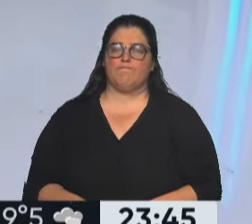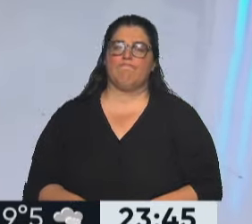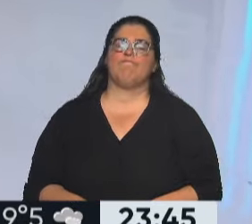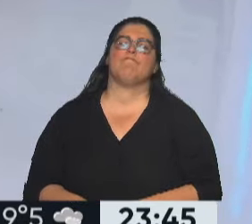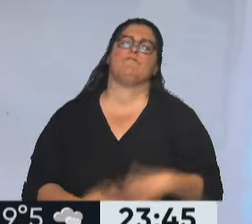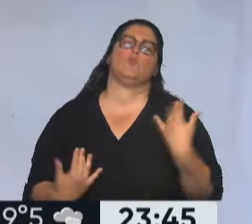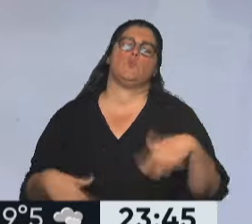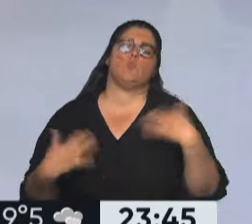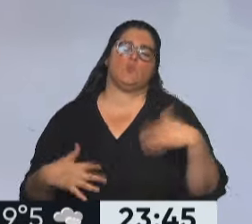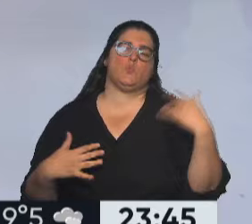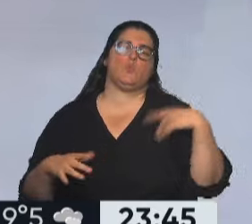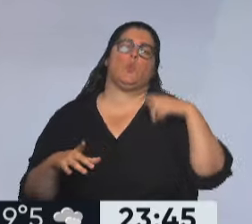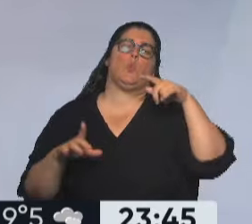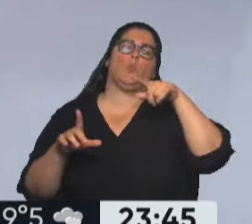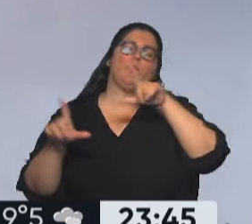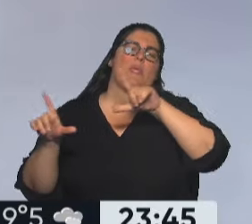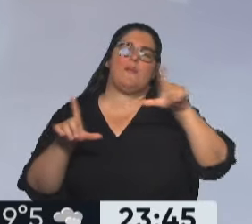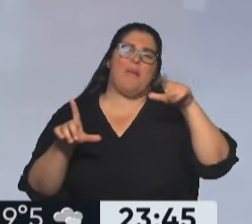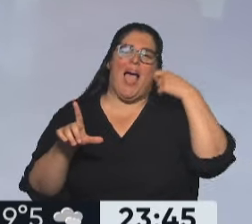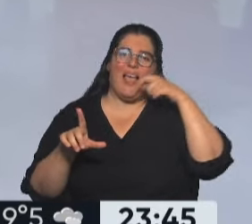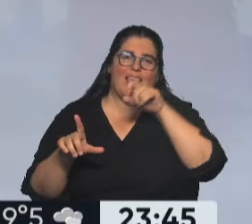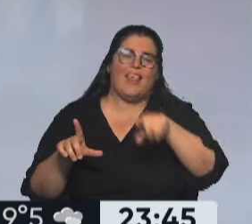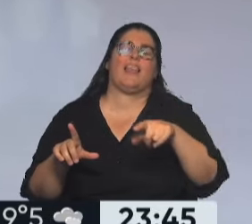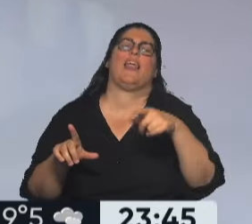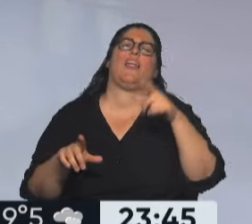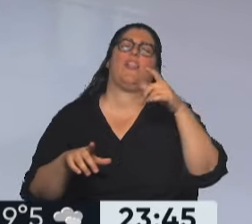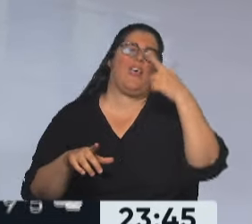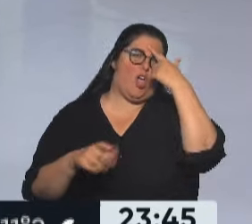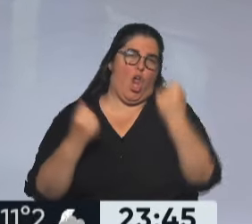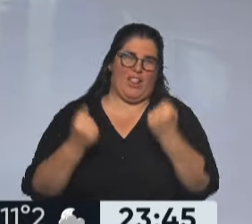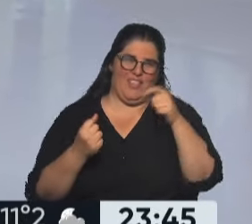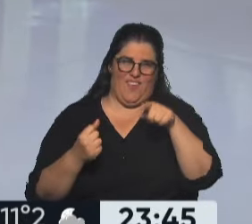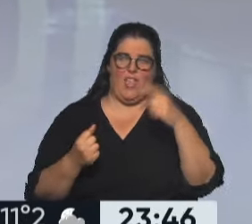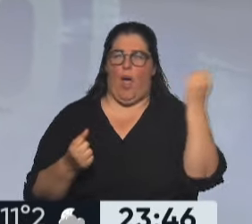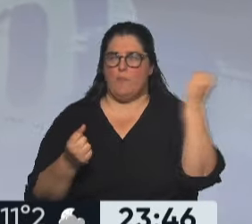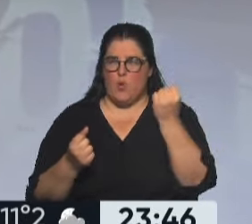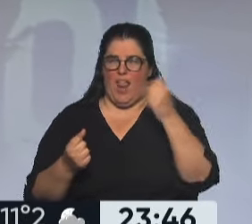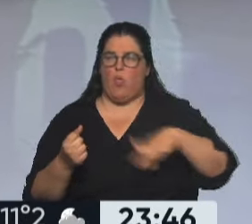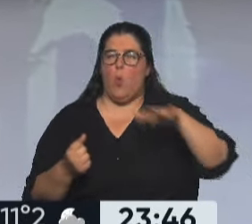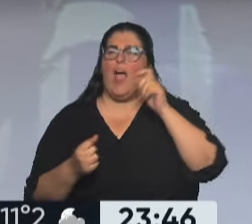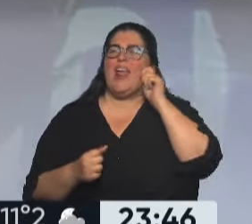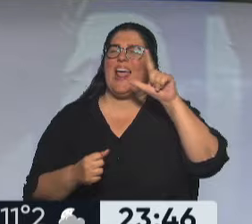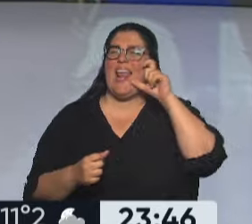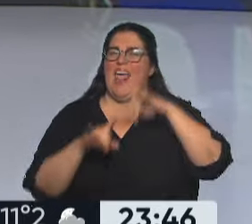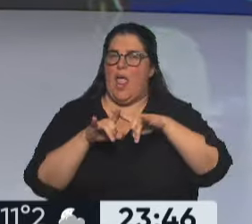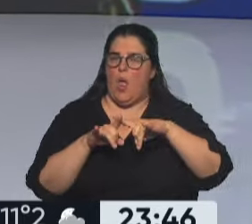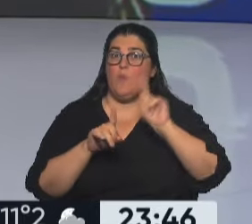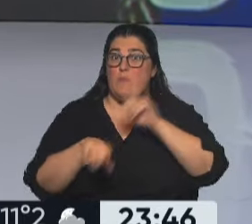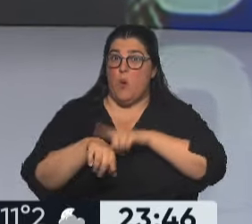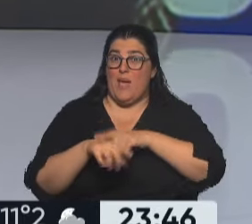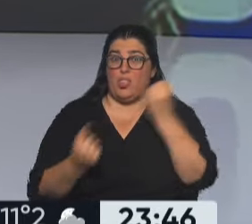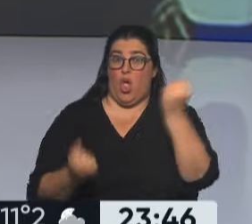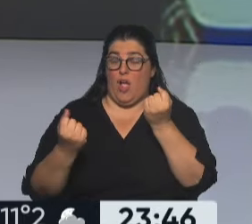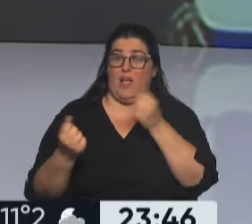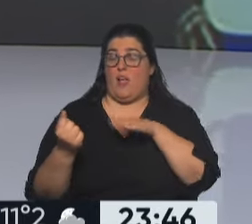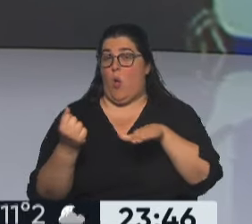Tremendas, conmovedoras las imágenes de este caso del colectivero que fue apuñalado en Gleu mientras iba conduciendo su vehículo en